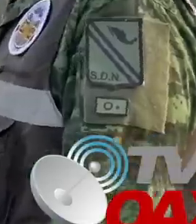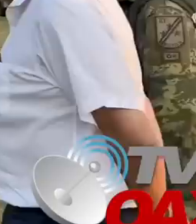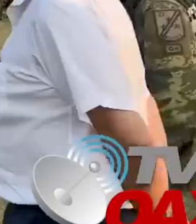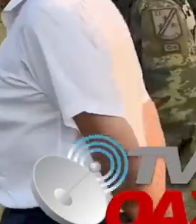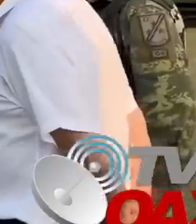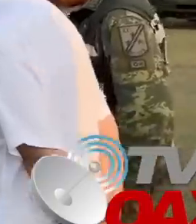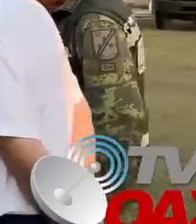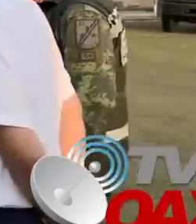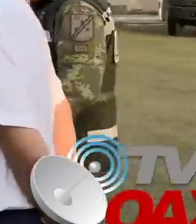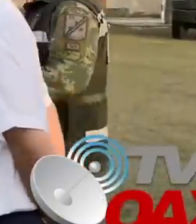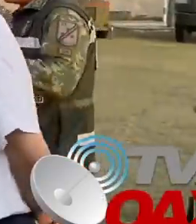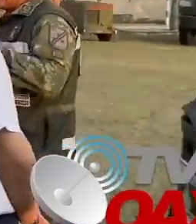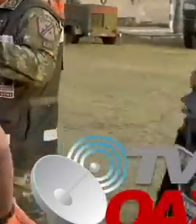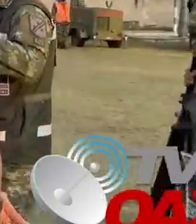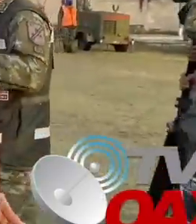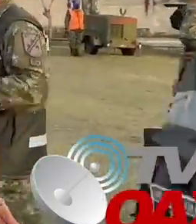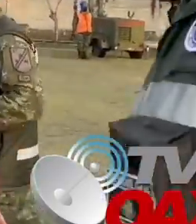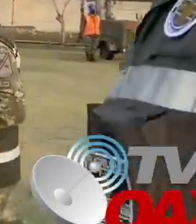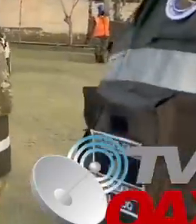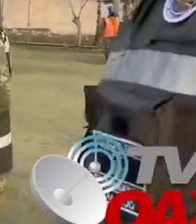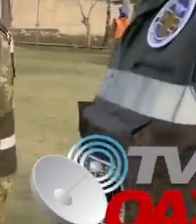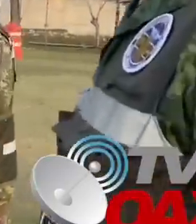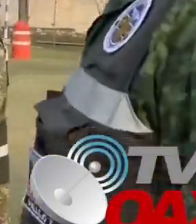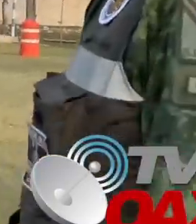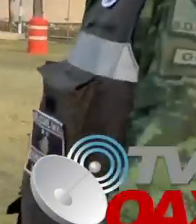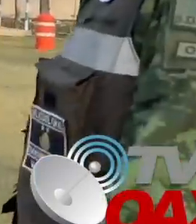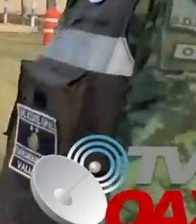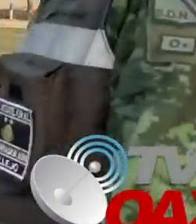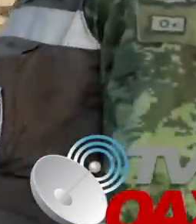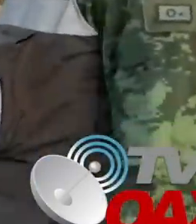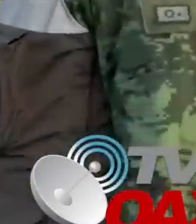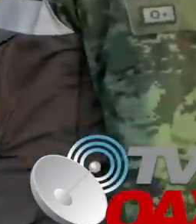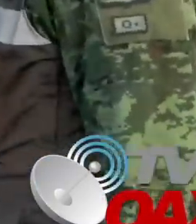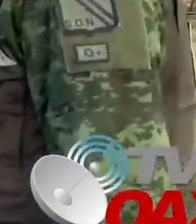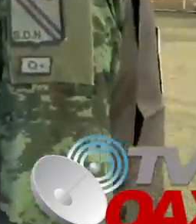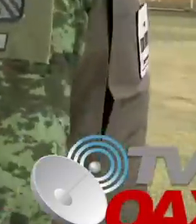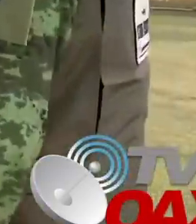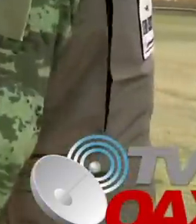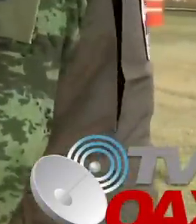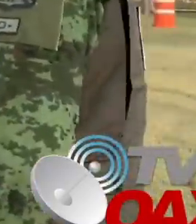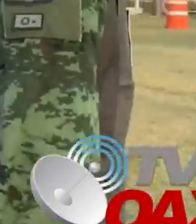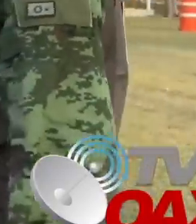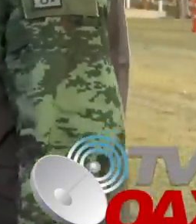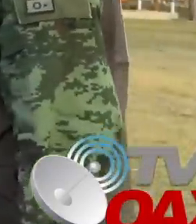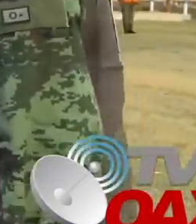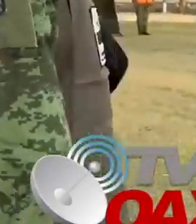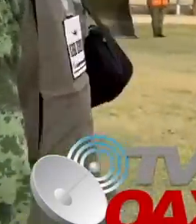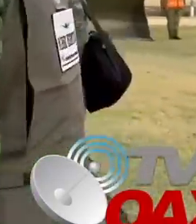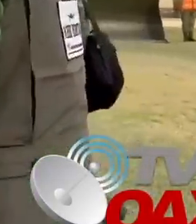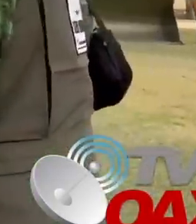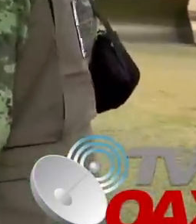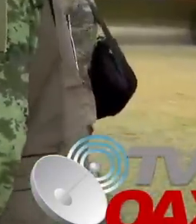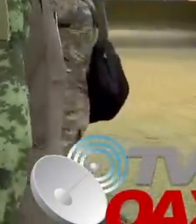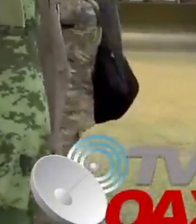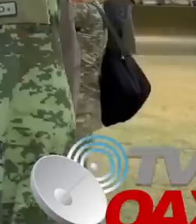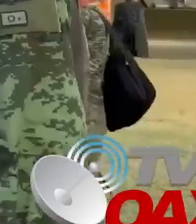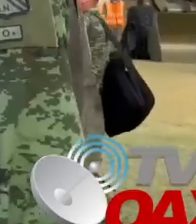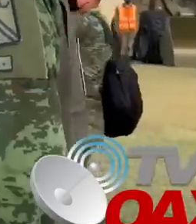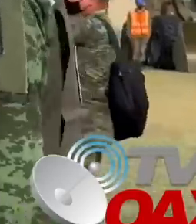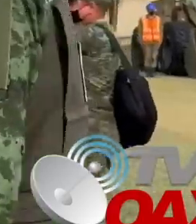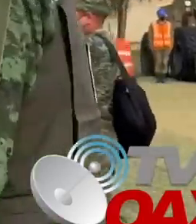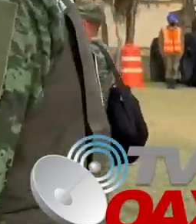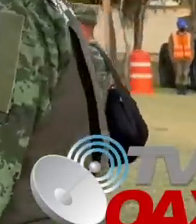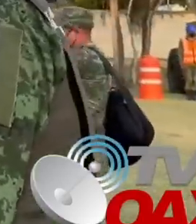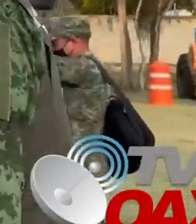esté lista para el año 2023 Aunque el proyecto Aún está bajo análisis del